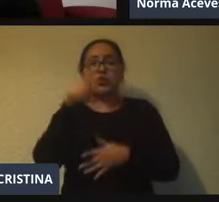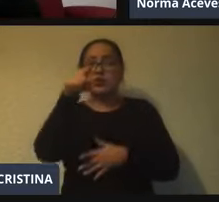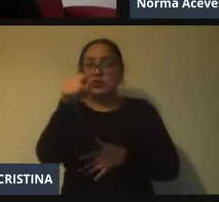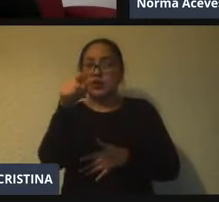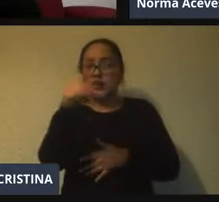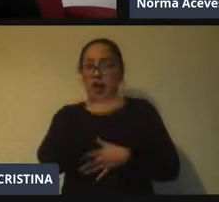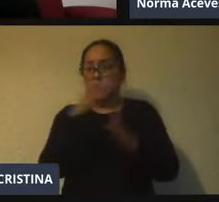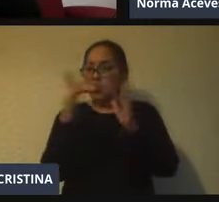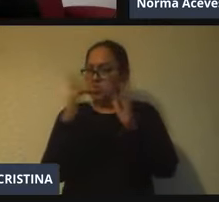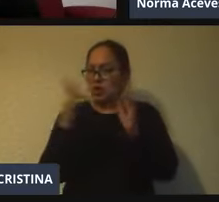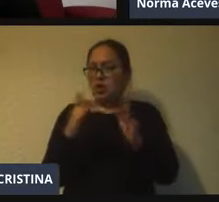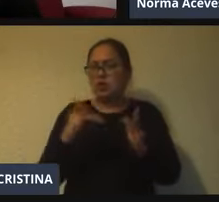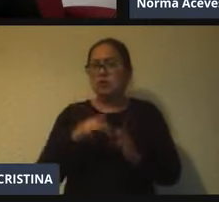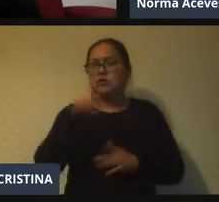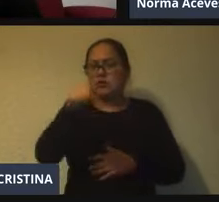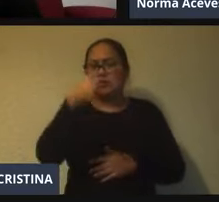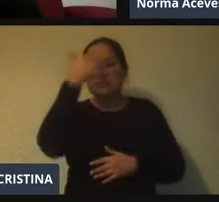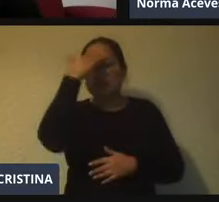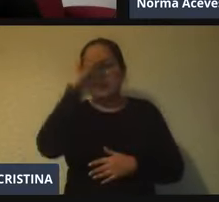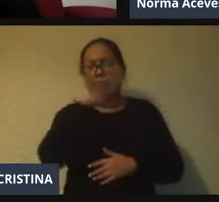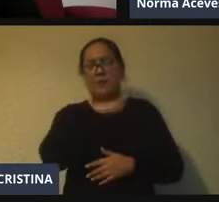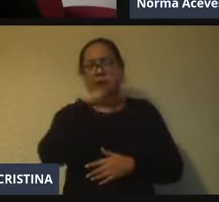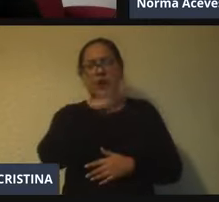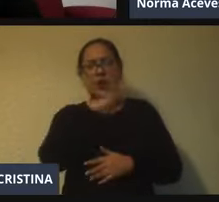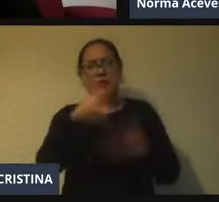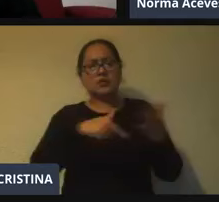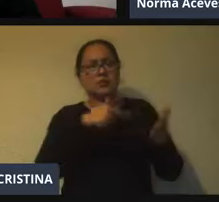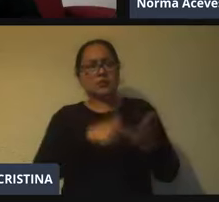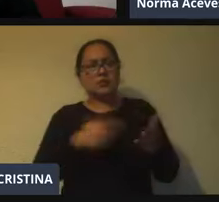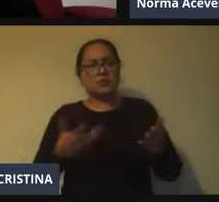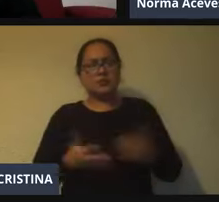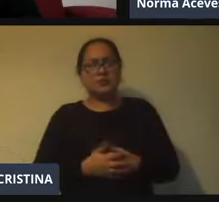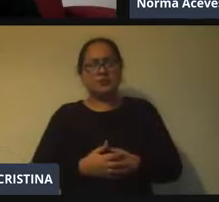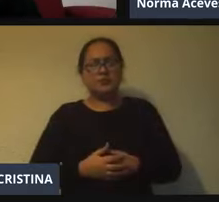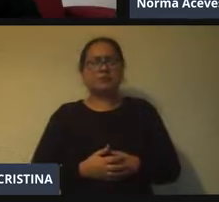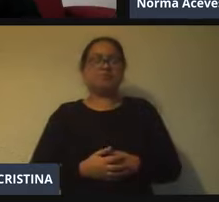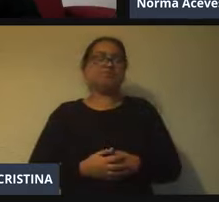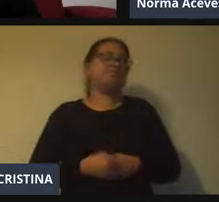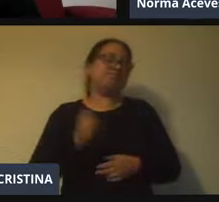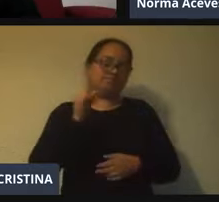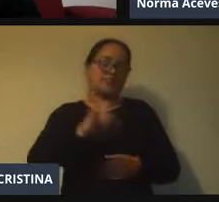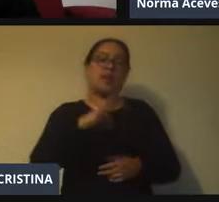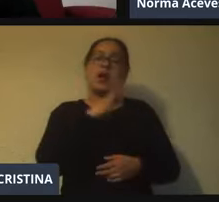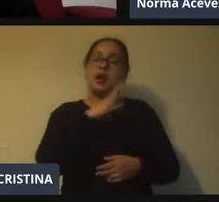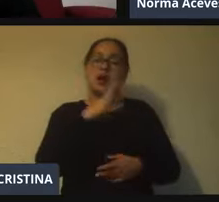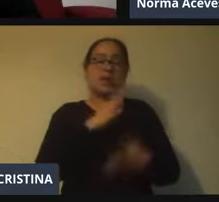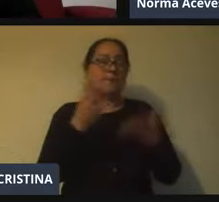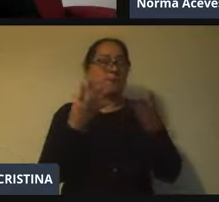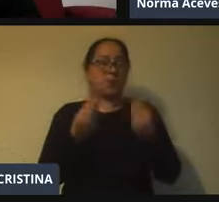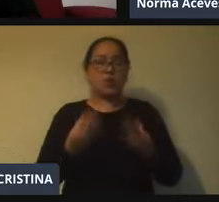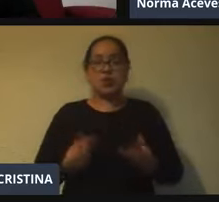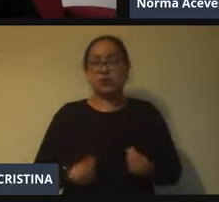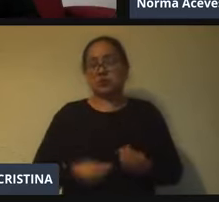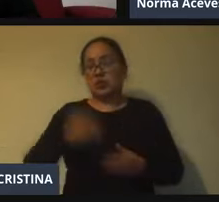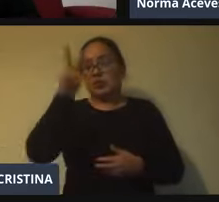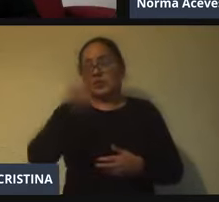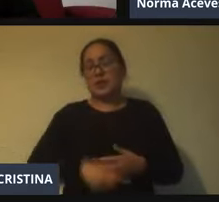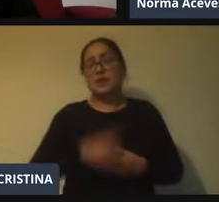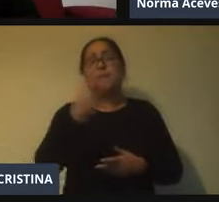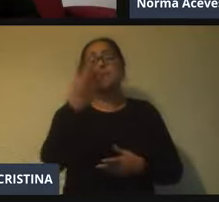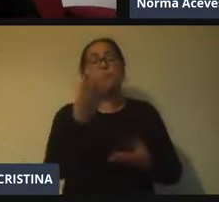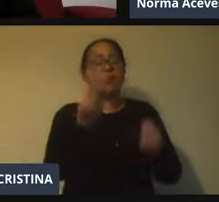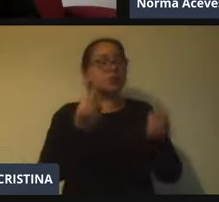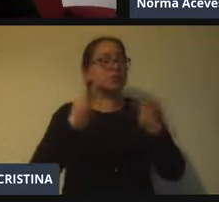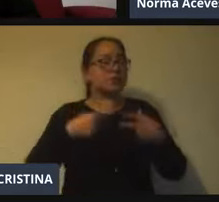se conoce de algún espacio. Híjole, es que hay muchísimo. La verdad es que la necesidad es muy, muy, muy